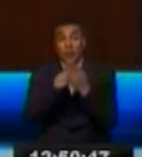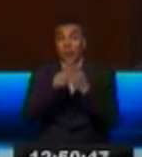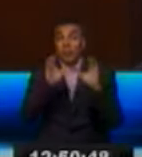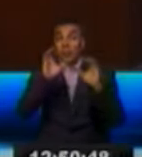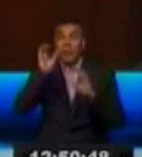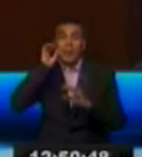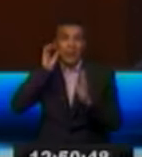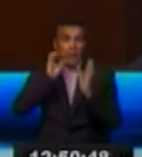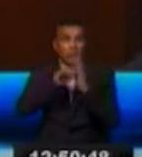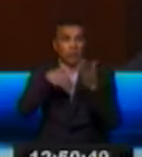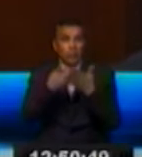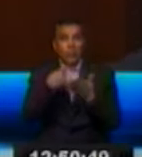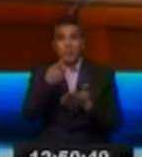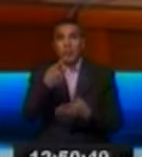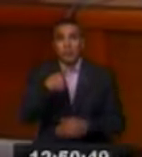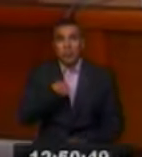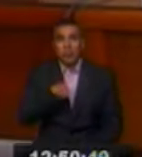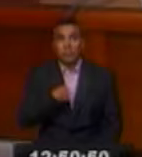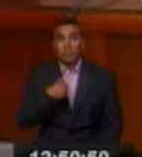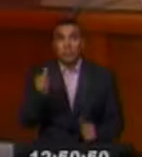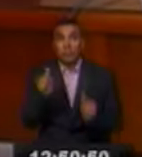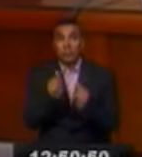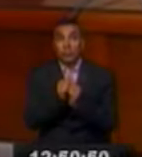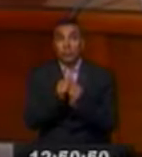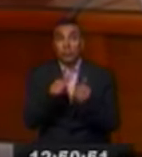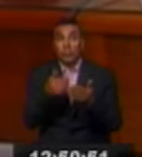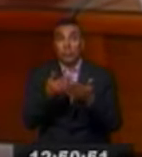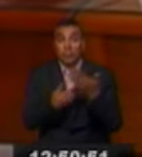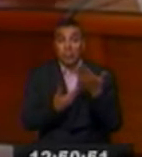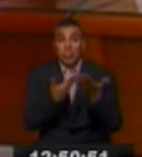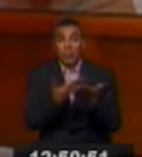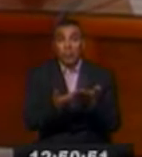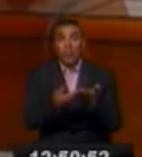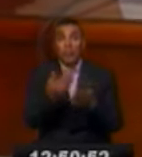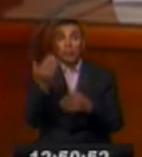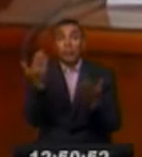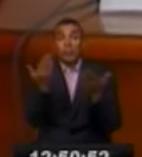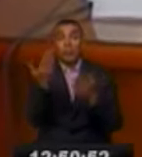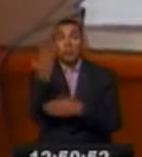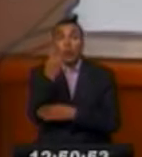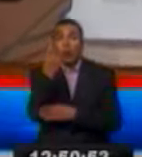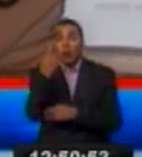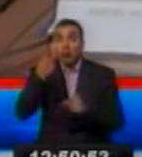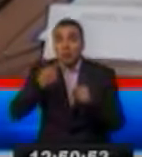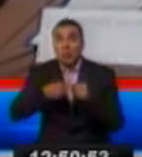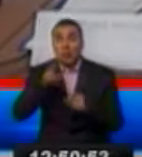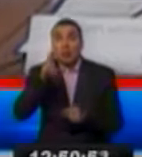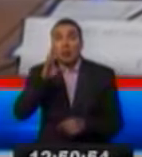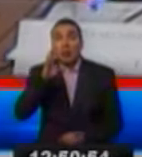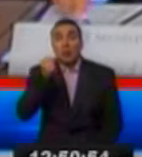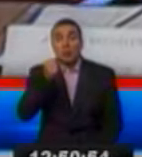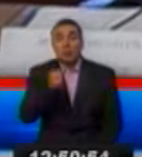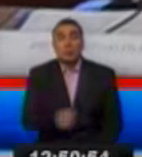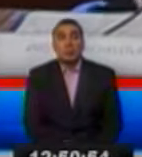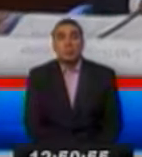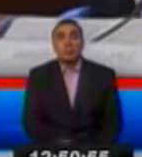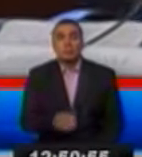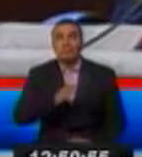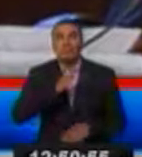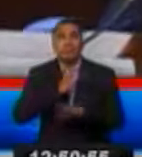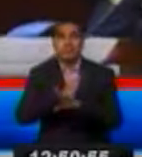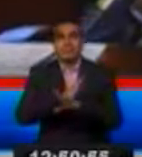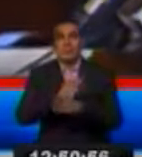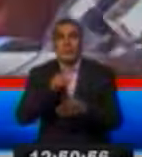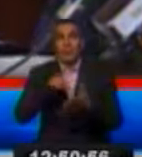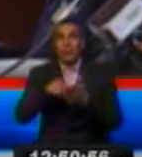Telecomunicaciones, Andrés Michelena, aseguró que a través de un recurso que habría presentado el canal 11 en Quito, RTS, se habría frenado el proceso de reversión